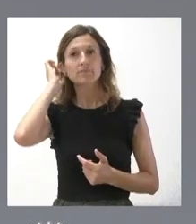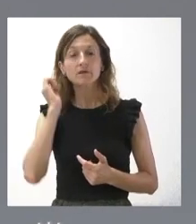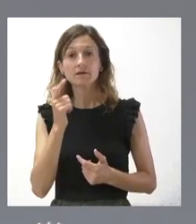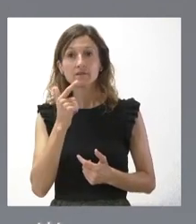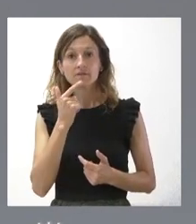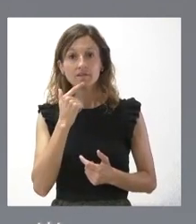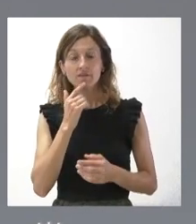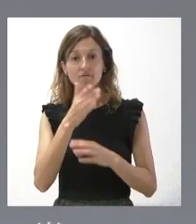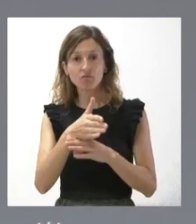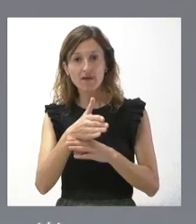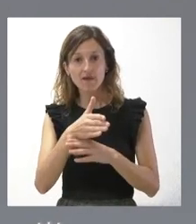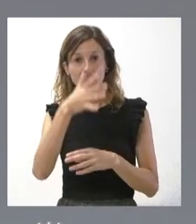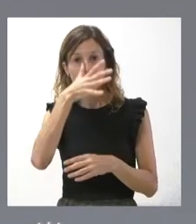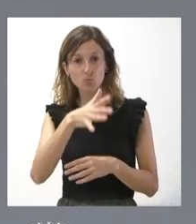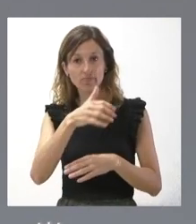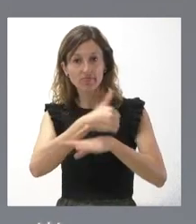los tribunales